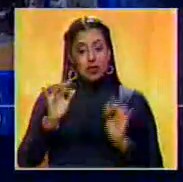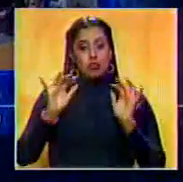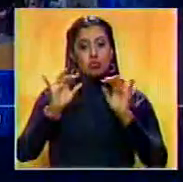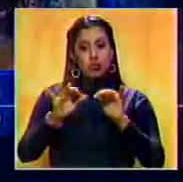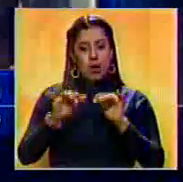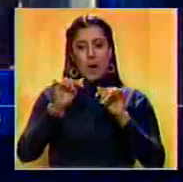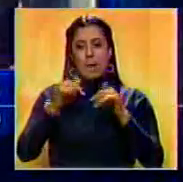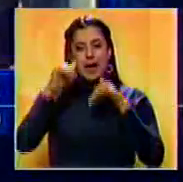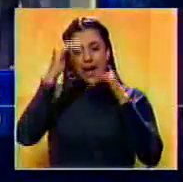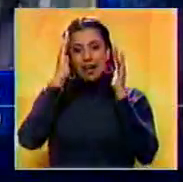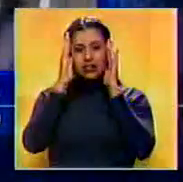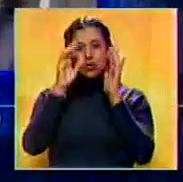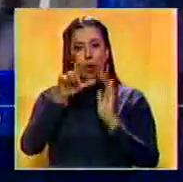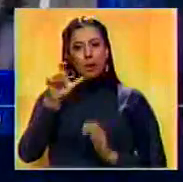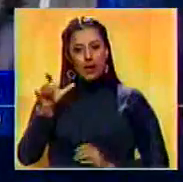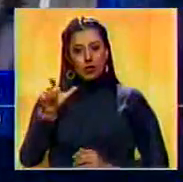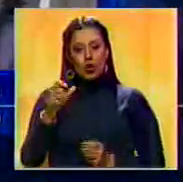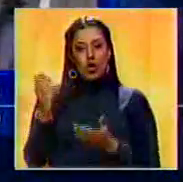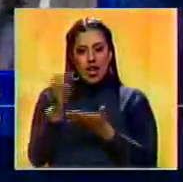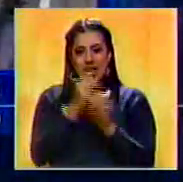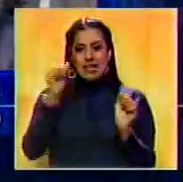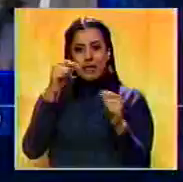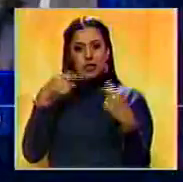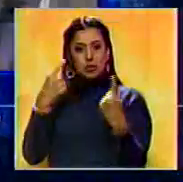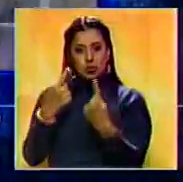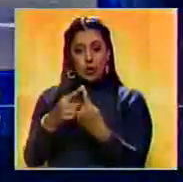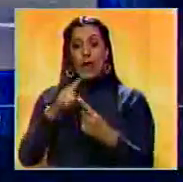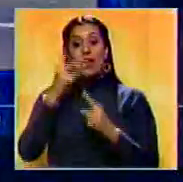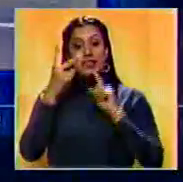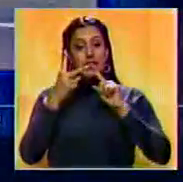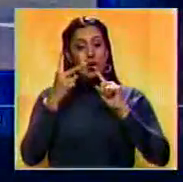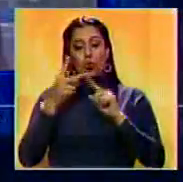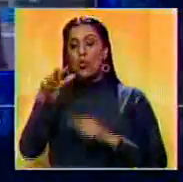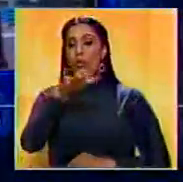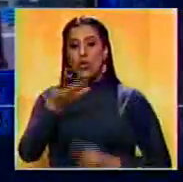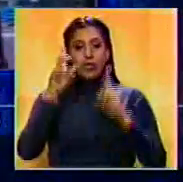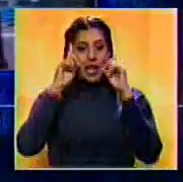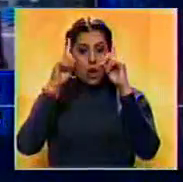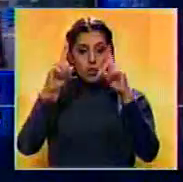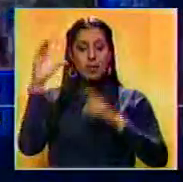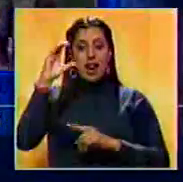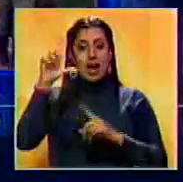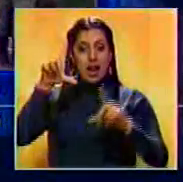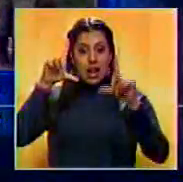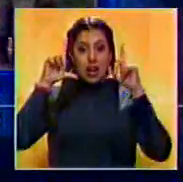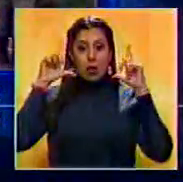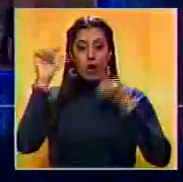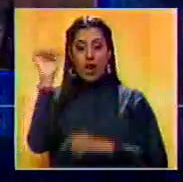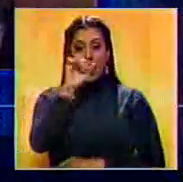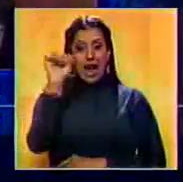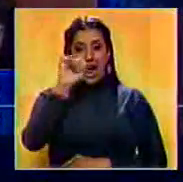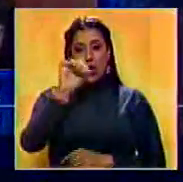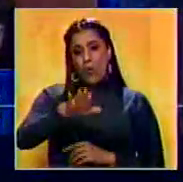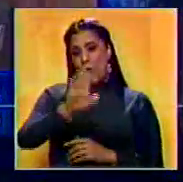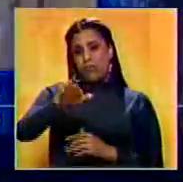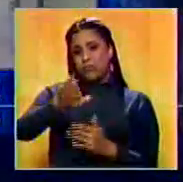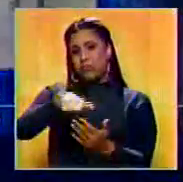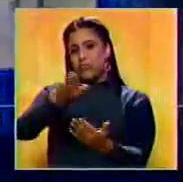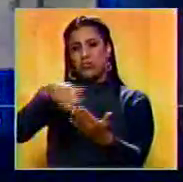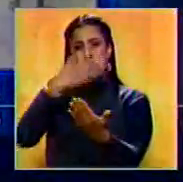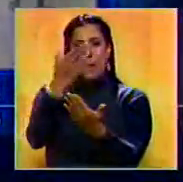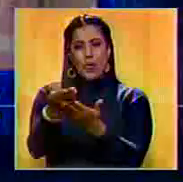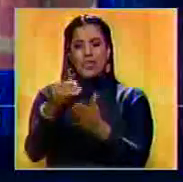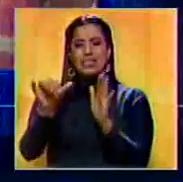bolivariana para atender a las víctimas y despejar la vía el segundo accidente ocurrió en la autopista Caracas la guaira un vehículo volcó a la altura del